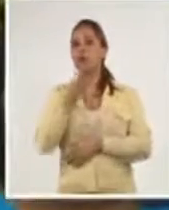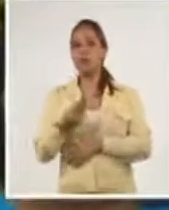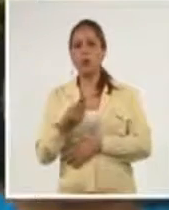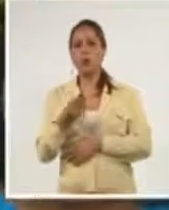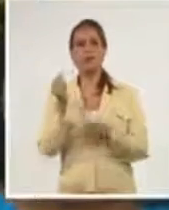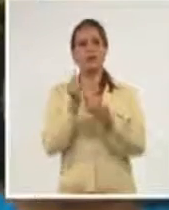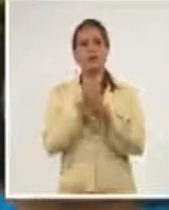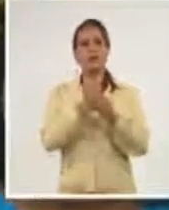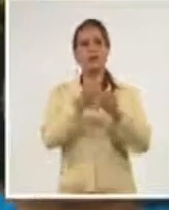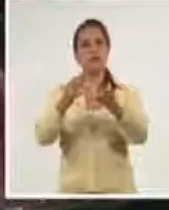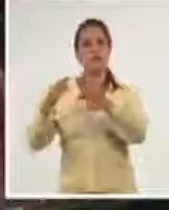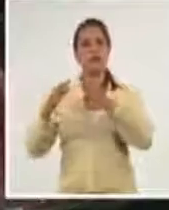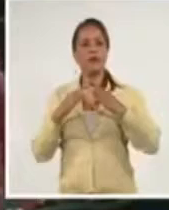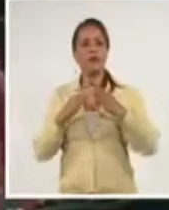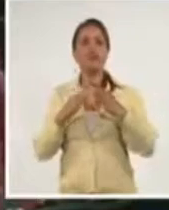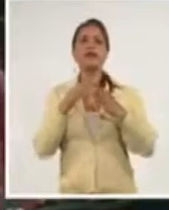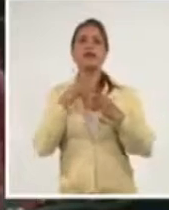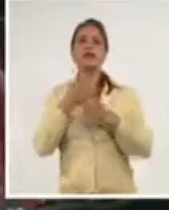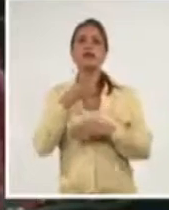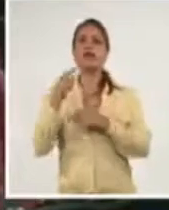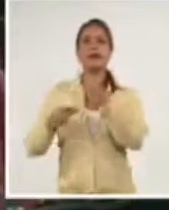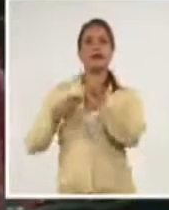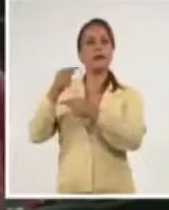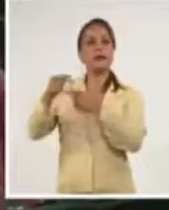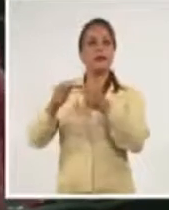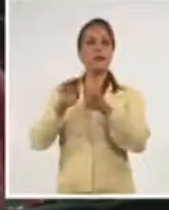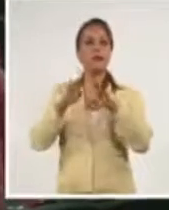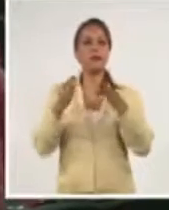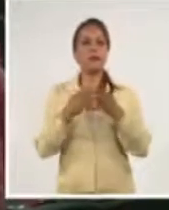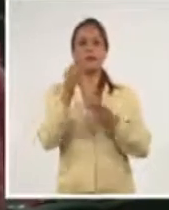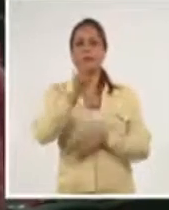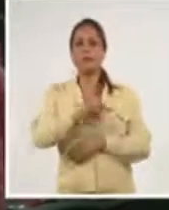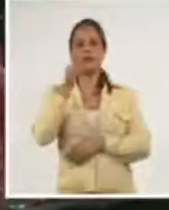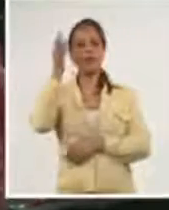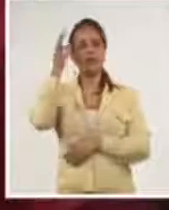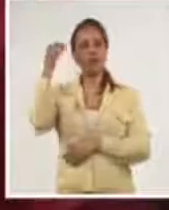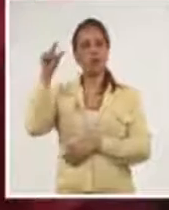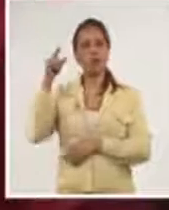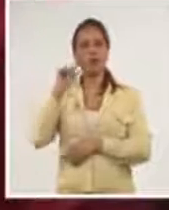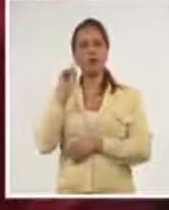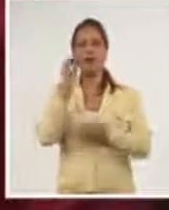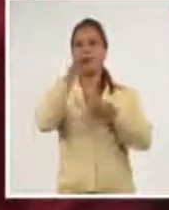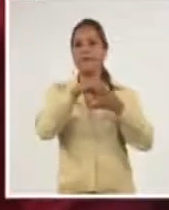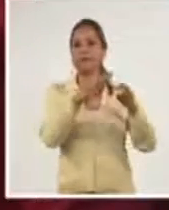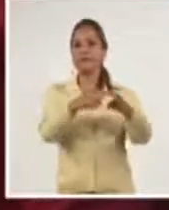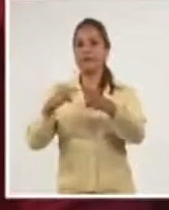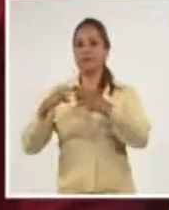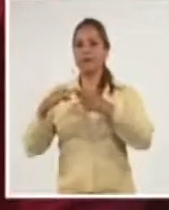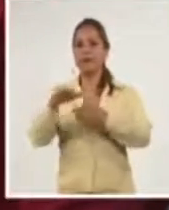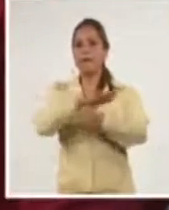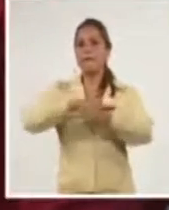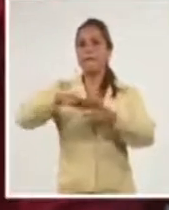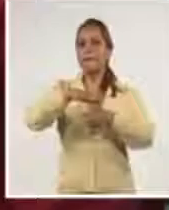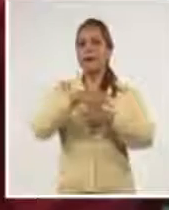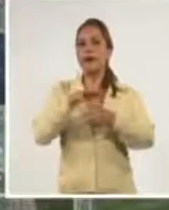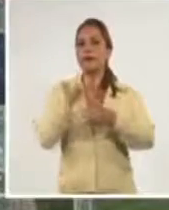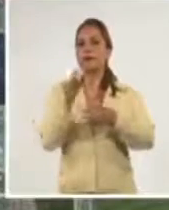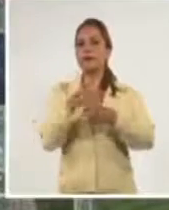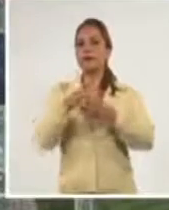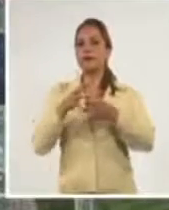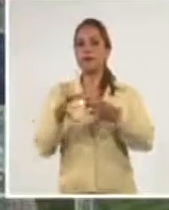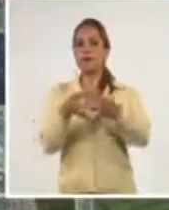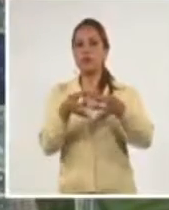el relevo para fortalecer las vulnerabilidades en la esfera ideológica de barrios y circunscripciones. Santiesteban